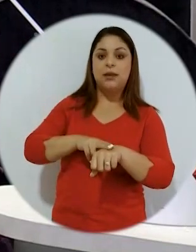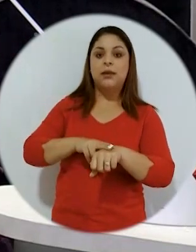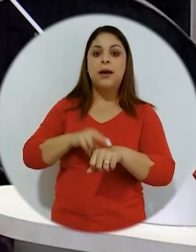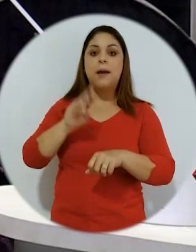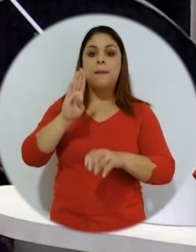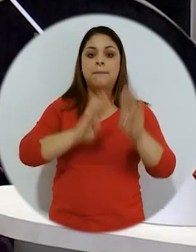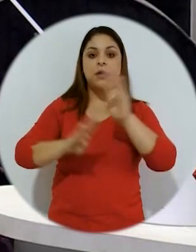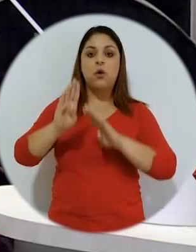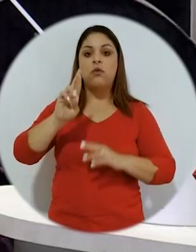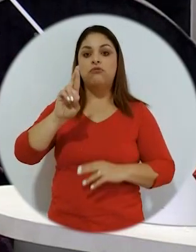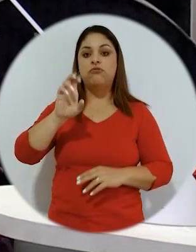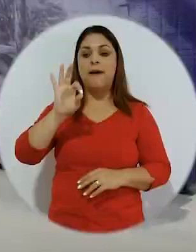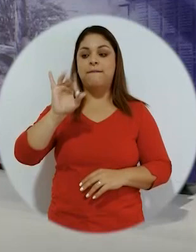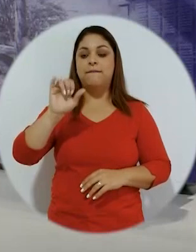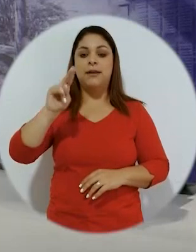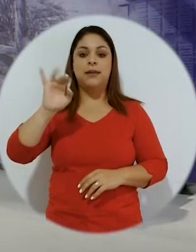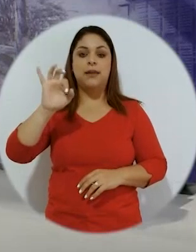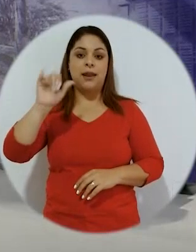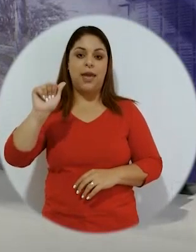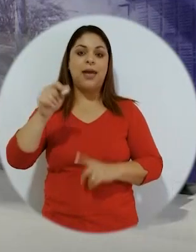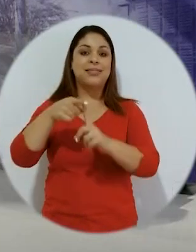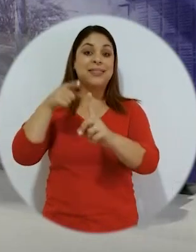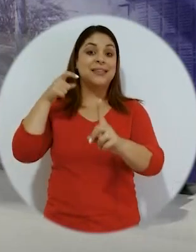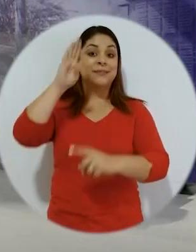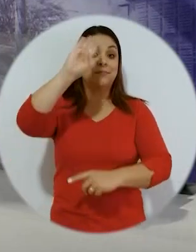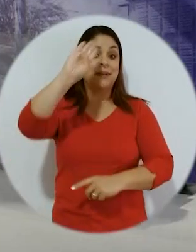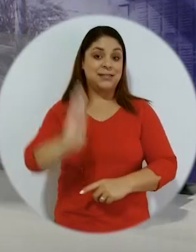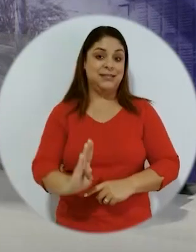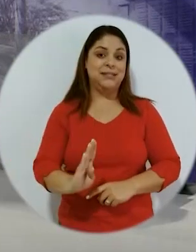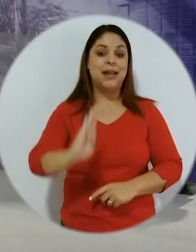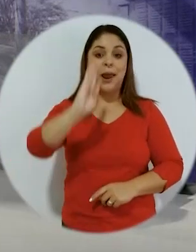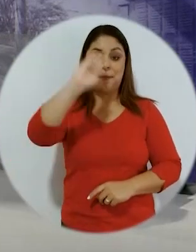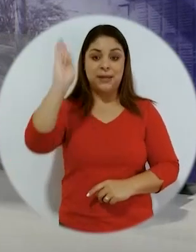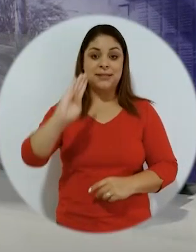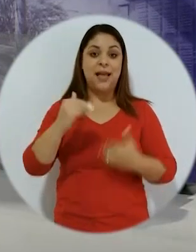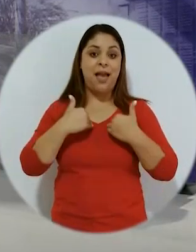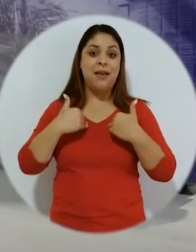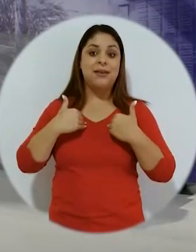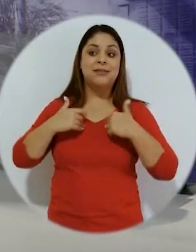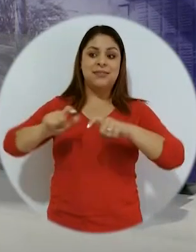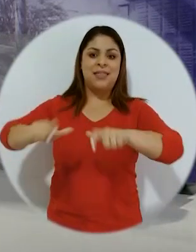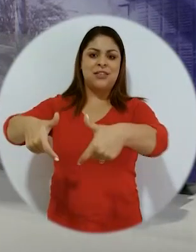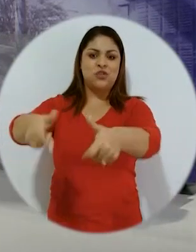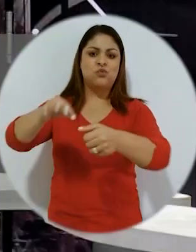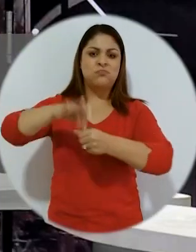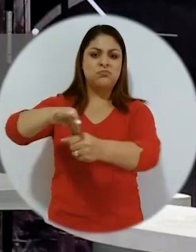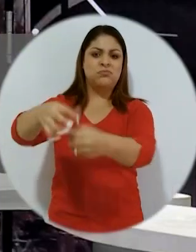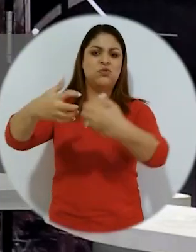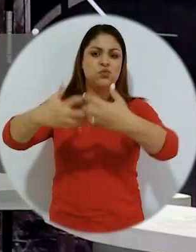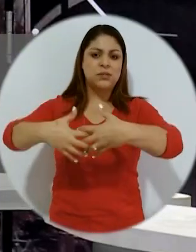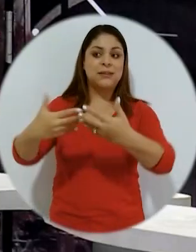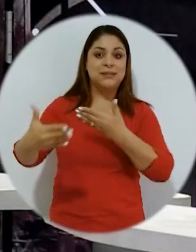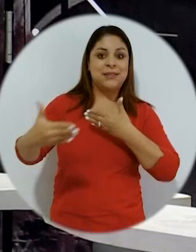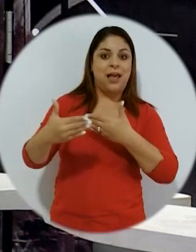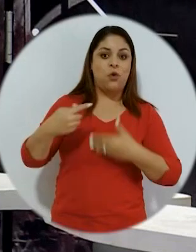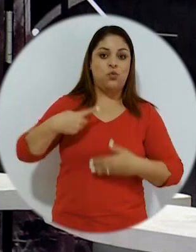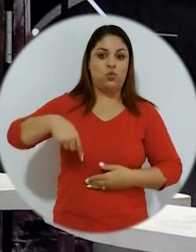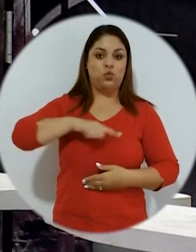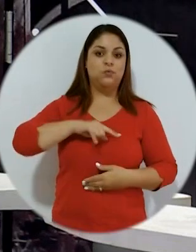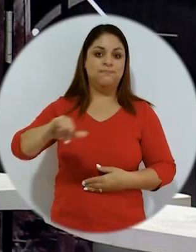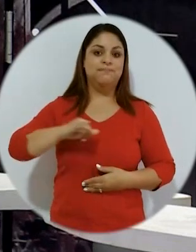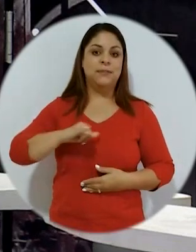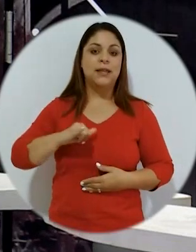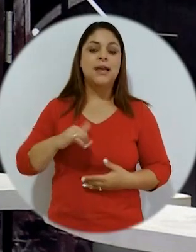Nacional de Biorefinería de Brasil. Brasil tiene algunos desechos agroindustriales que son muy